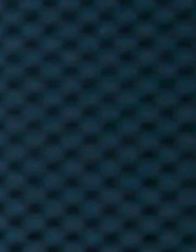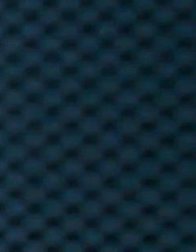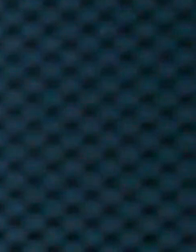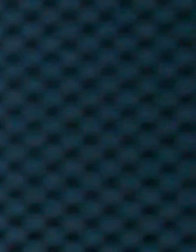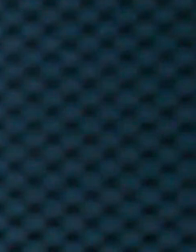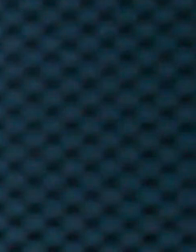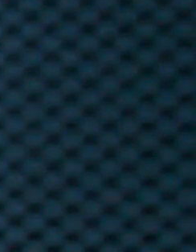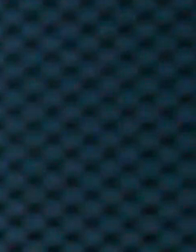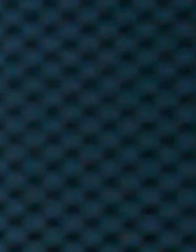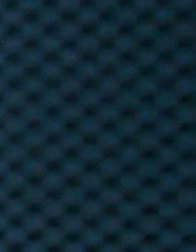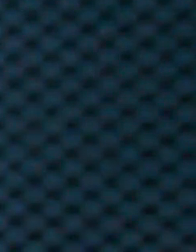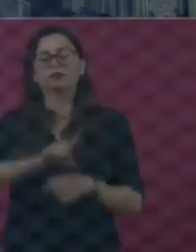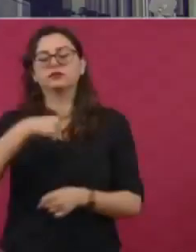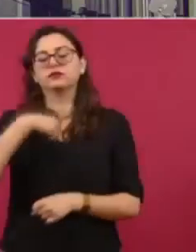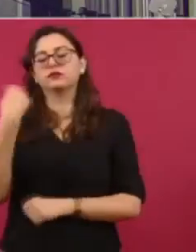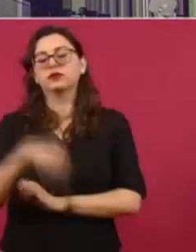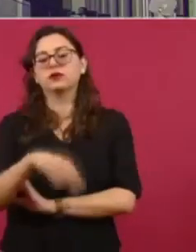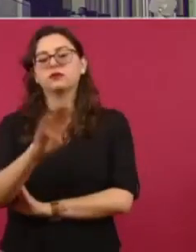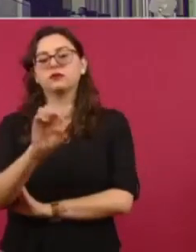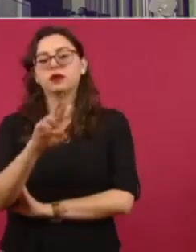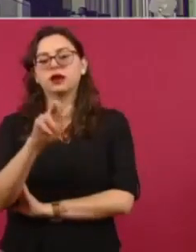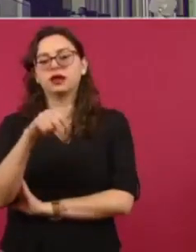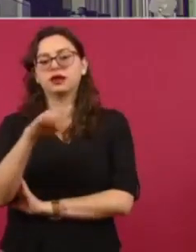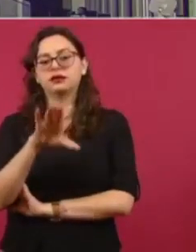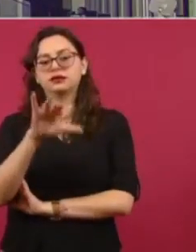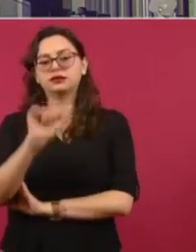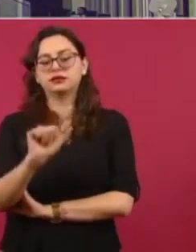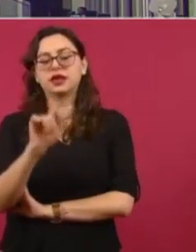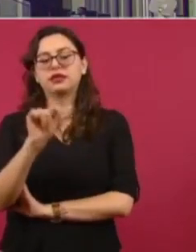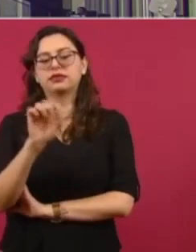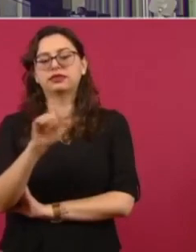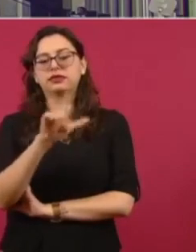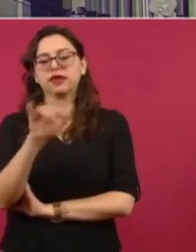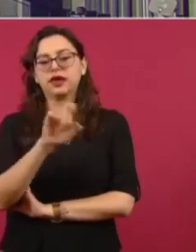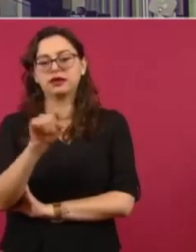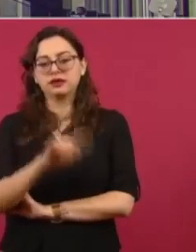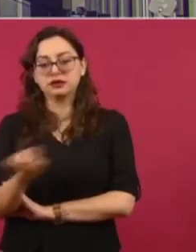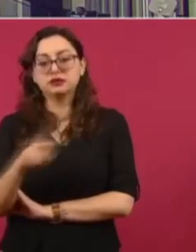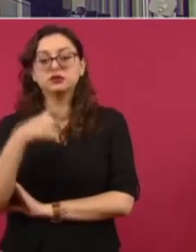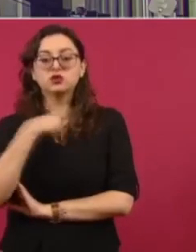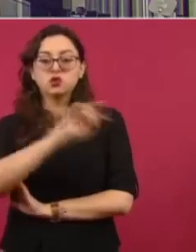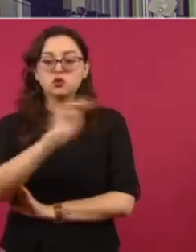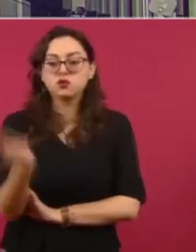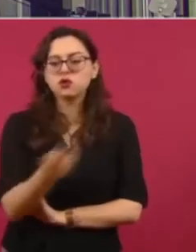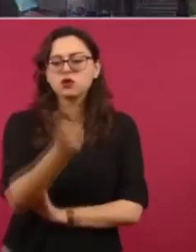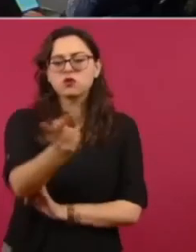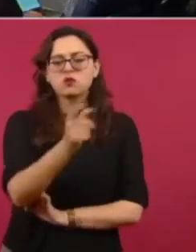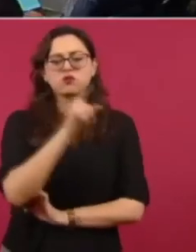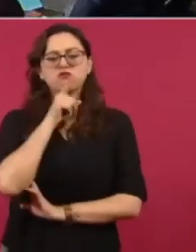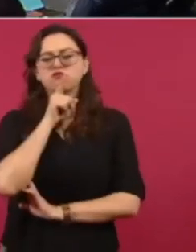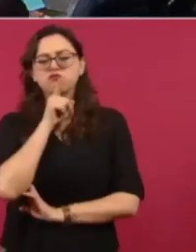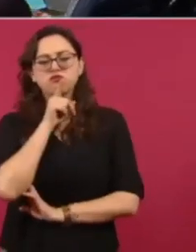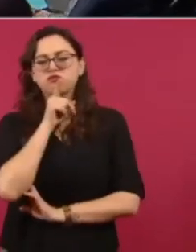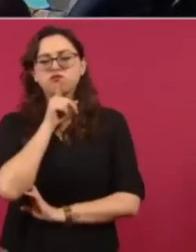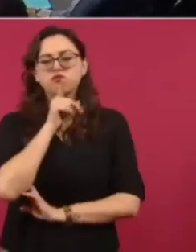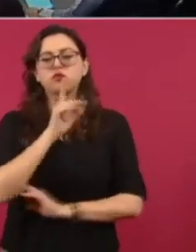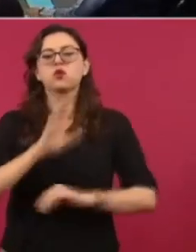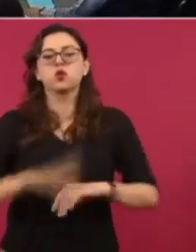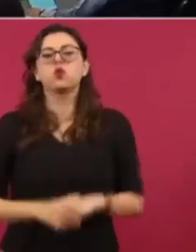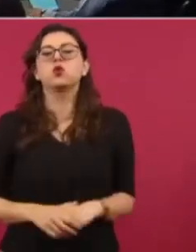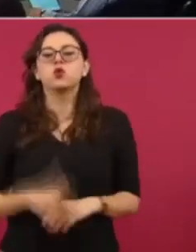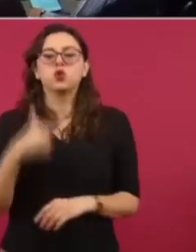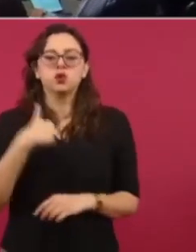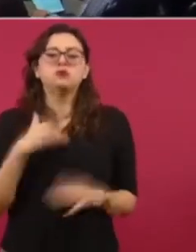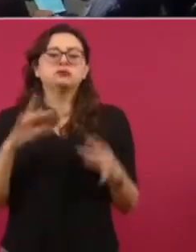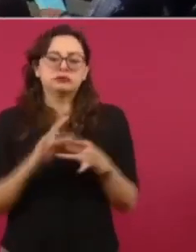Estados Unidos, una cadena televisiva, muy, bueno, de estas cadenas muy, muy conocidas allá en la Unión Americana. Se refirió